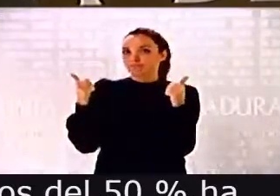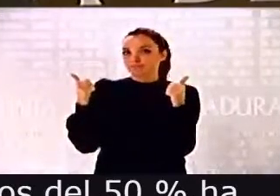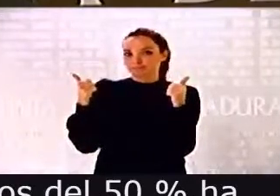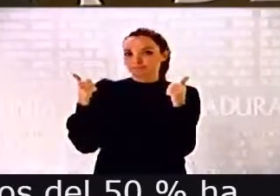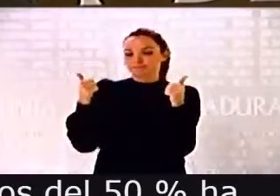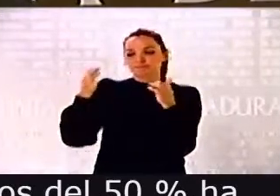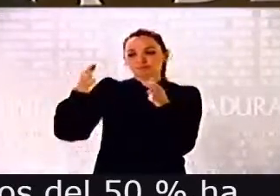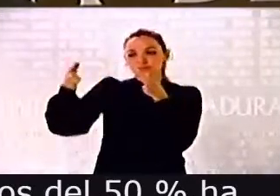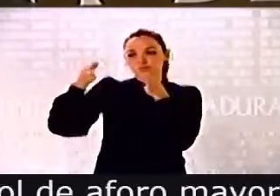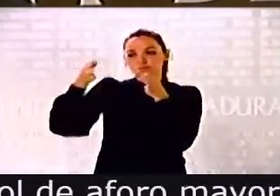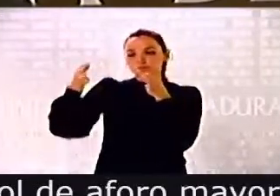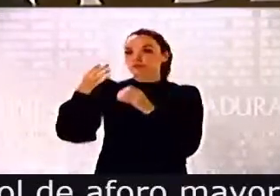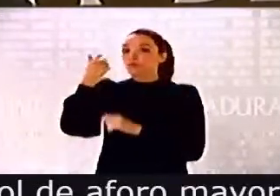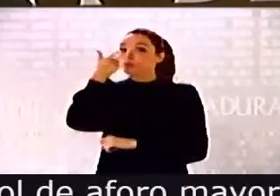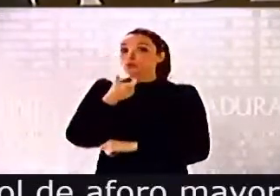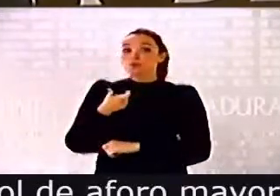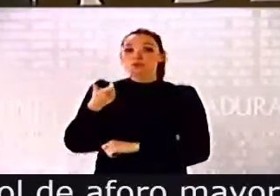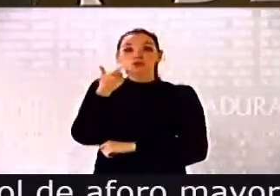durante 14 días.